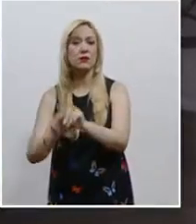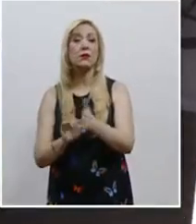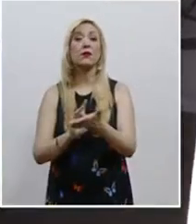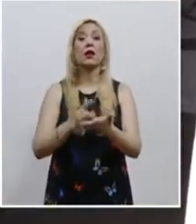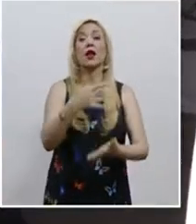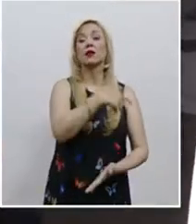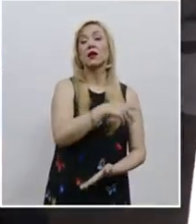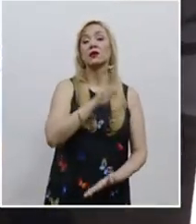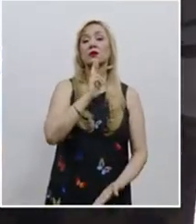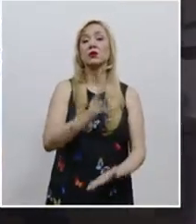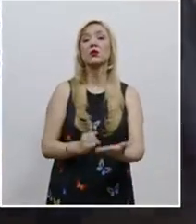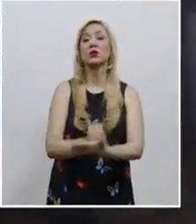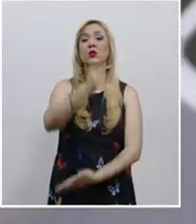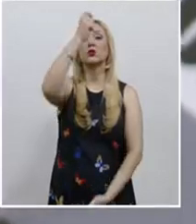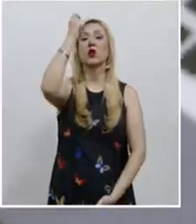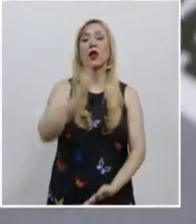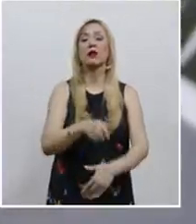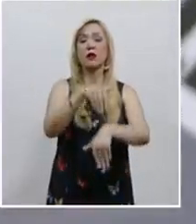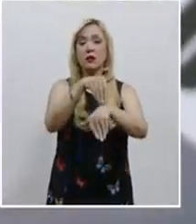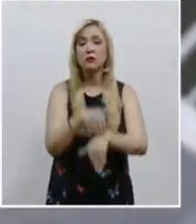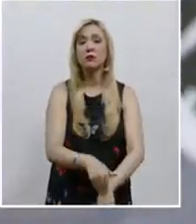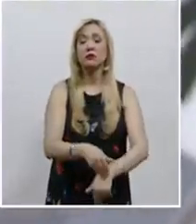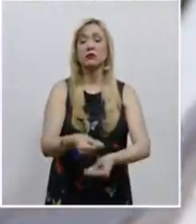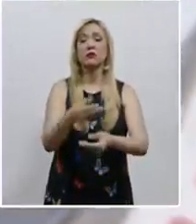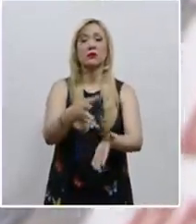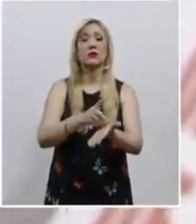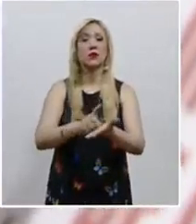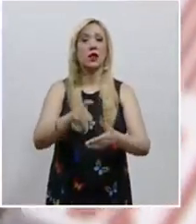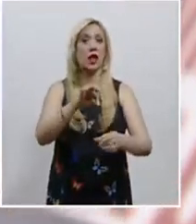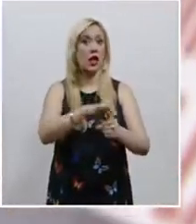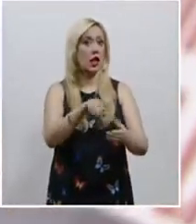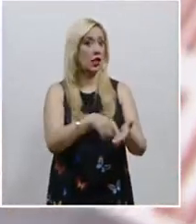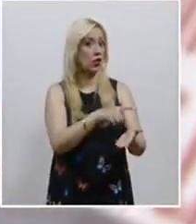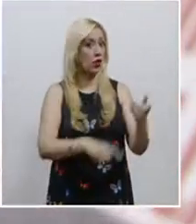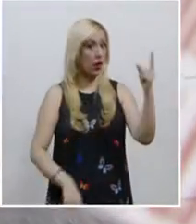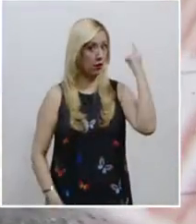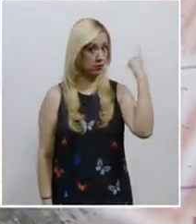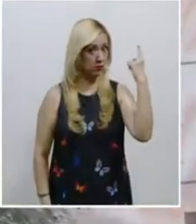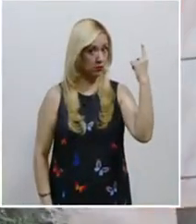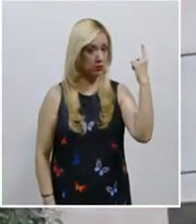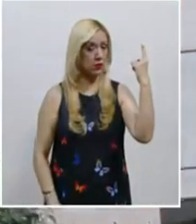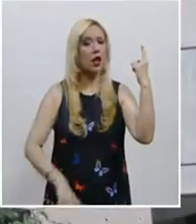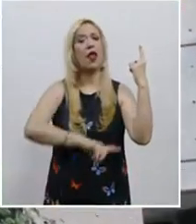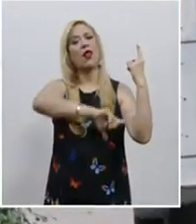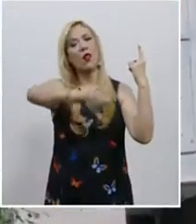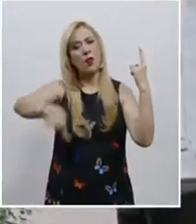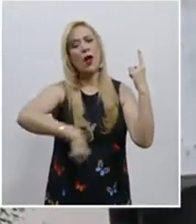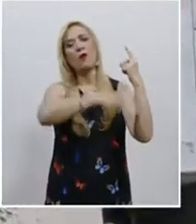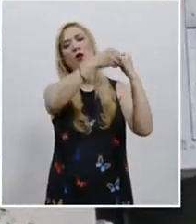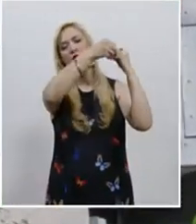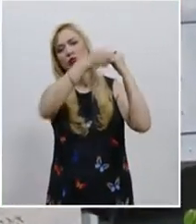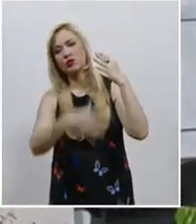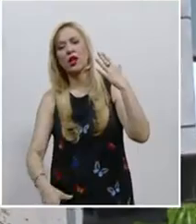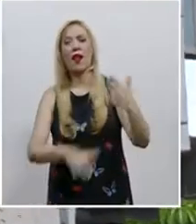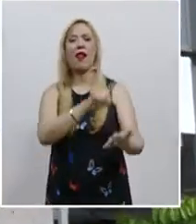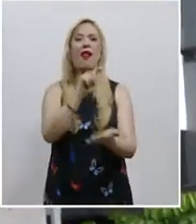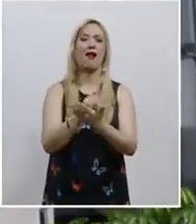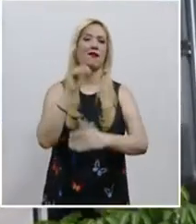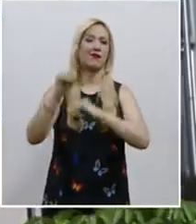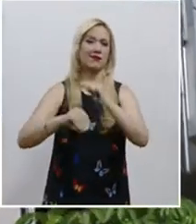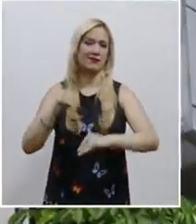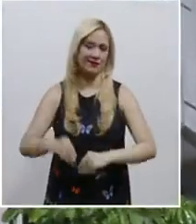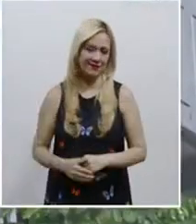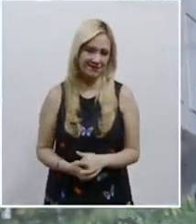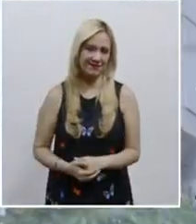electoral. Punto. Después vinieron las reformas legales. De la Mata Pizaña celebró que con el